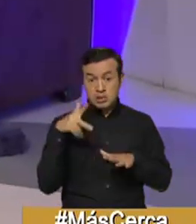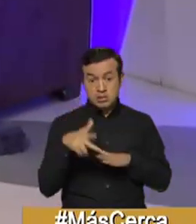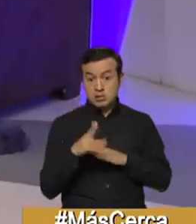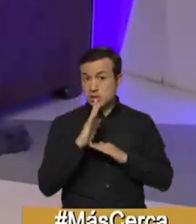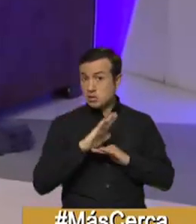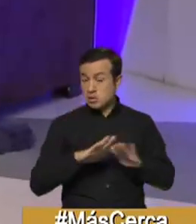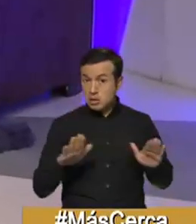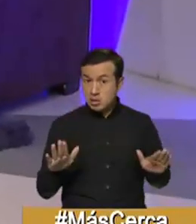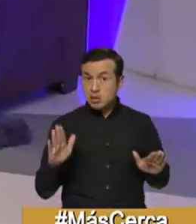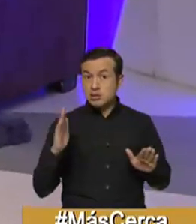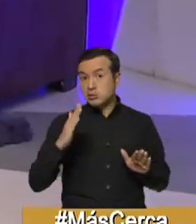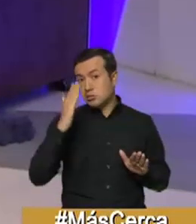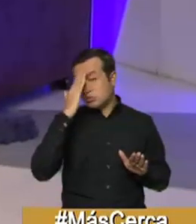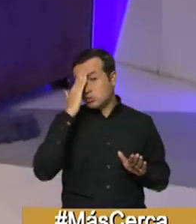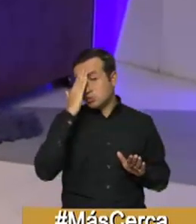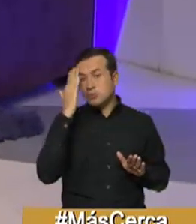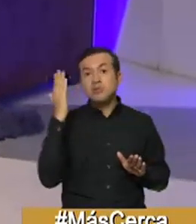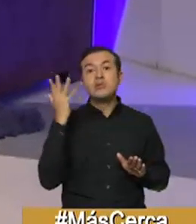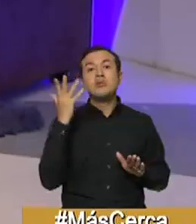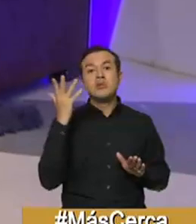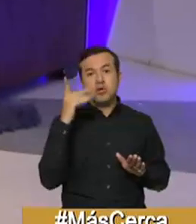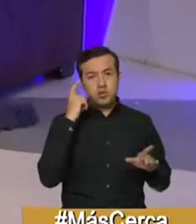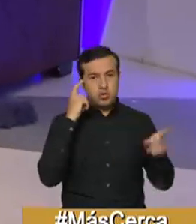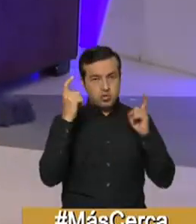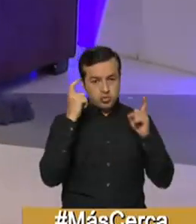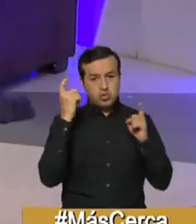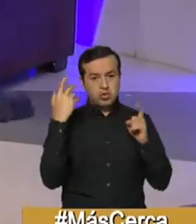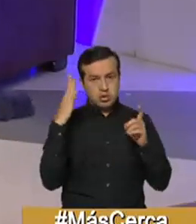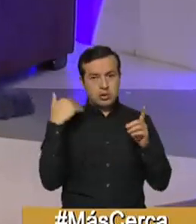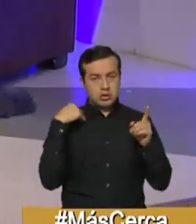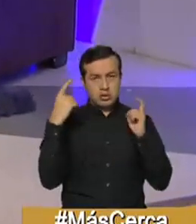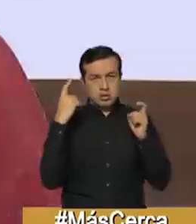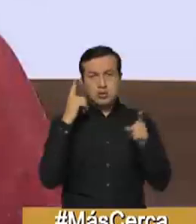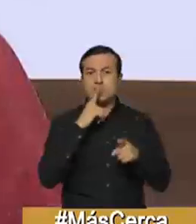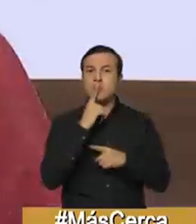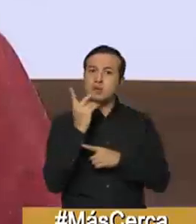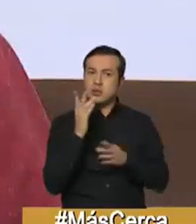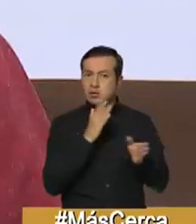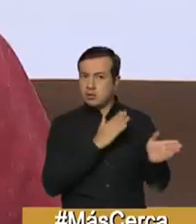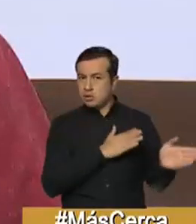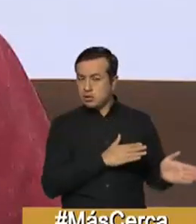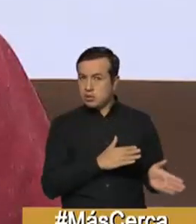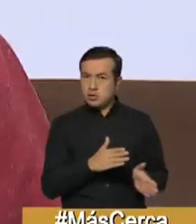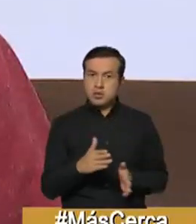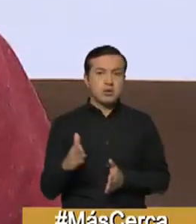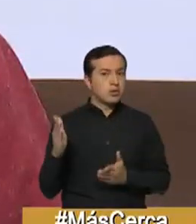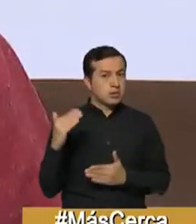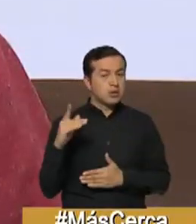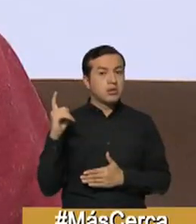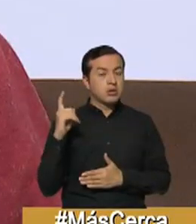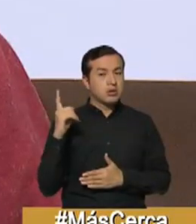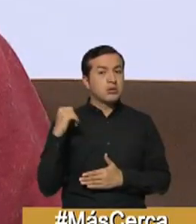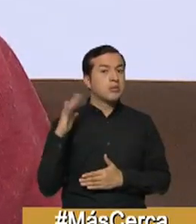esterilizados, sabemos que ya tenemos un control. En ese lado tenemos que ser muy